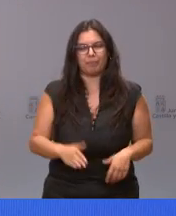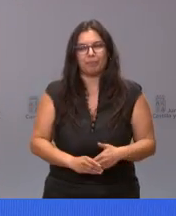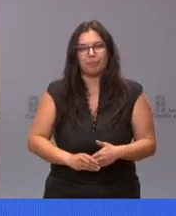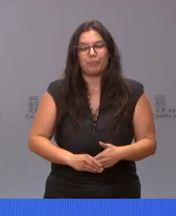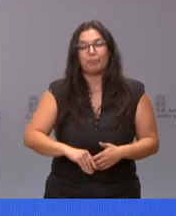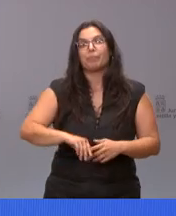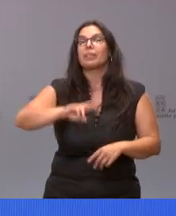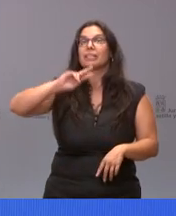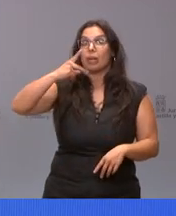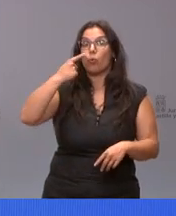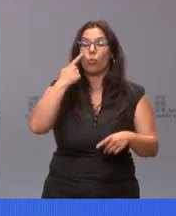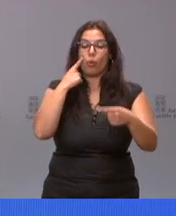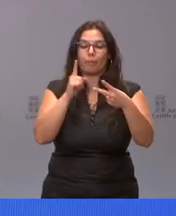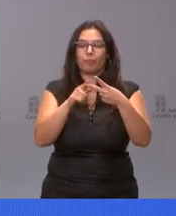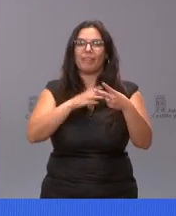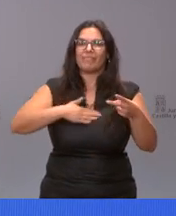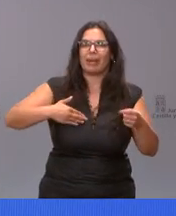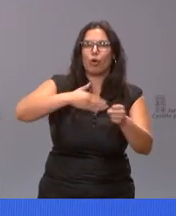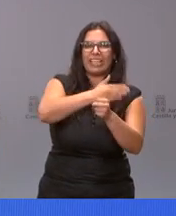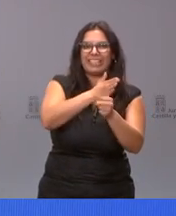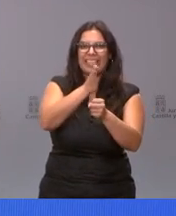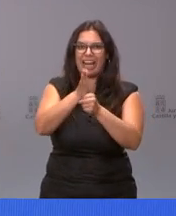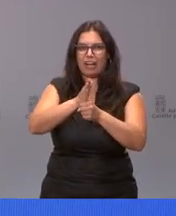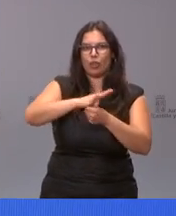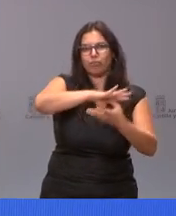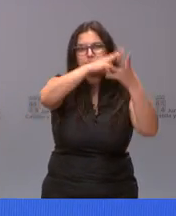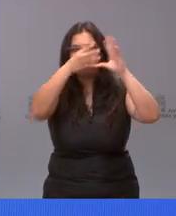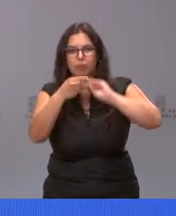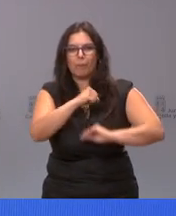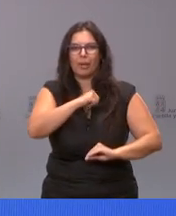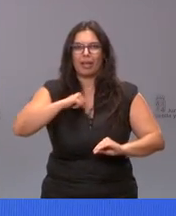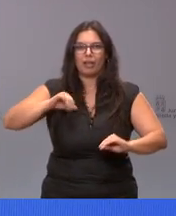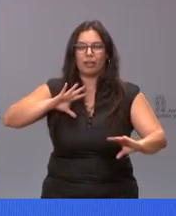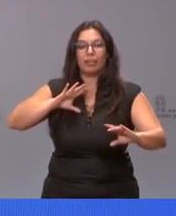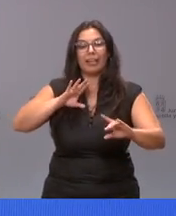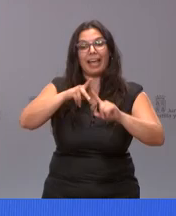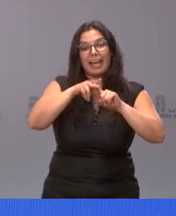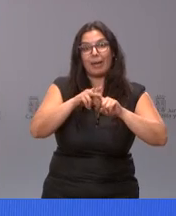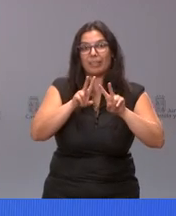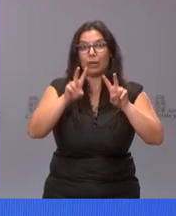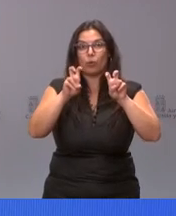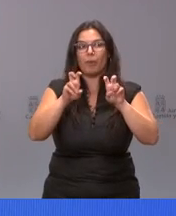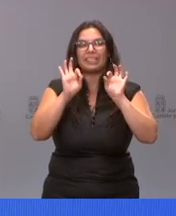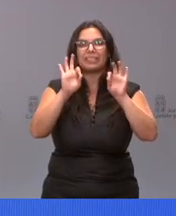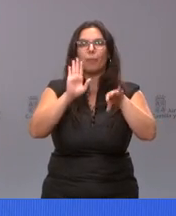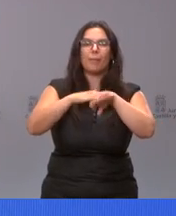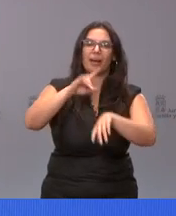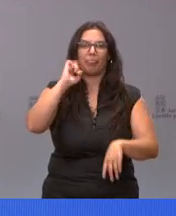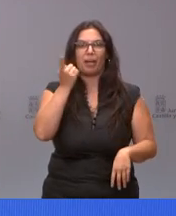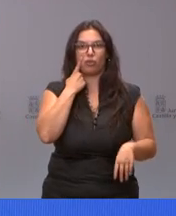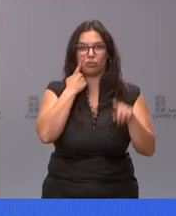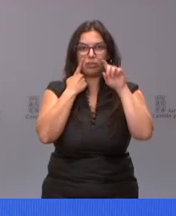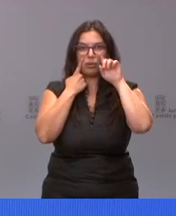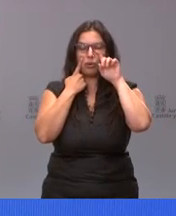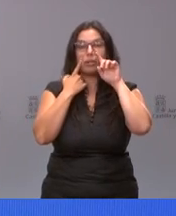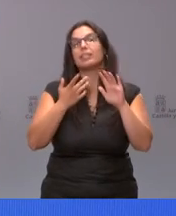lo que queremos es hacer un itinerario personalizado a través de una nueva herramienta de diagnóstico para definir